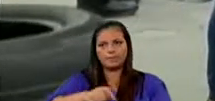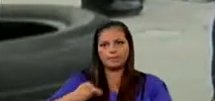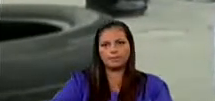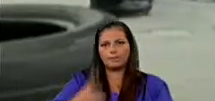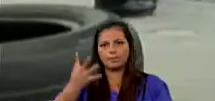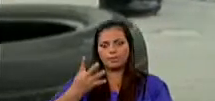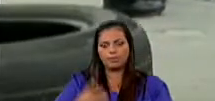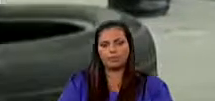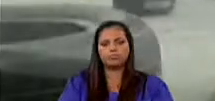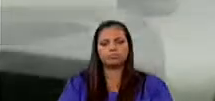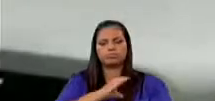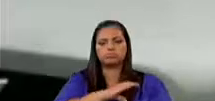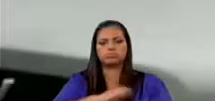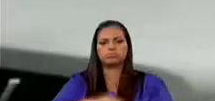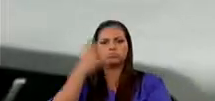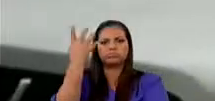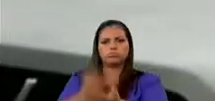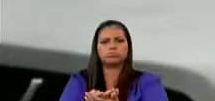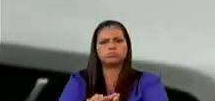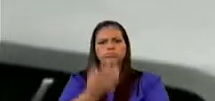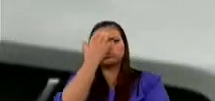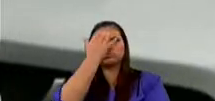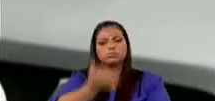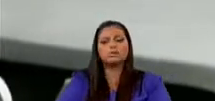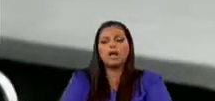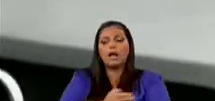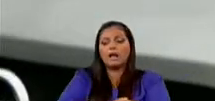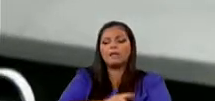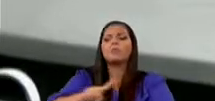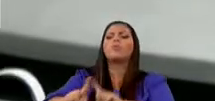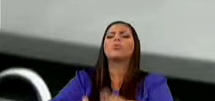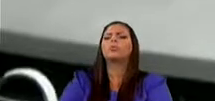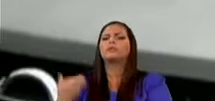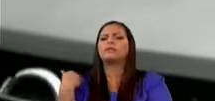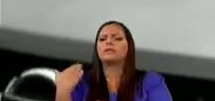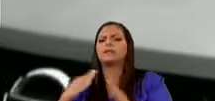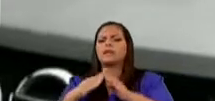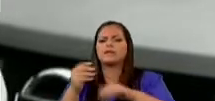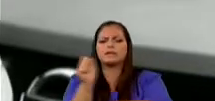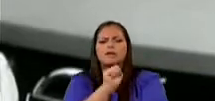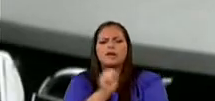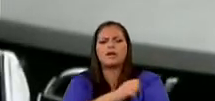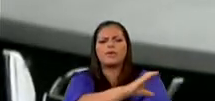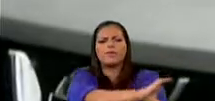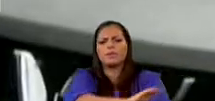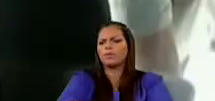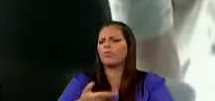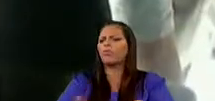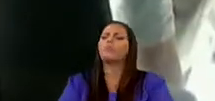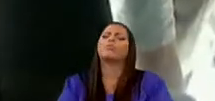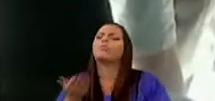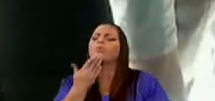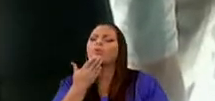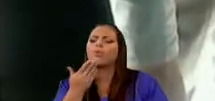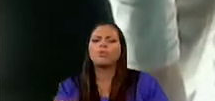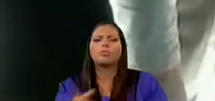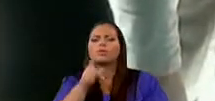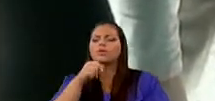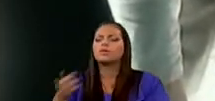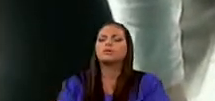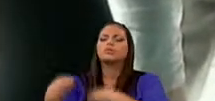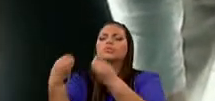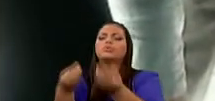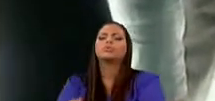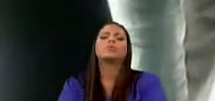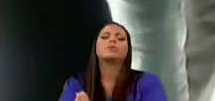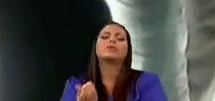los bienes que poseían. Según las autoridades, se investiga el delito de lavado de divisas, es decir, la adquisición de bienes sin